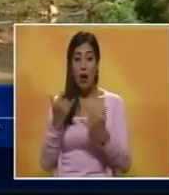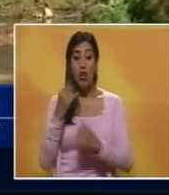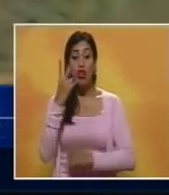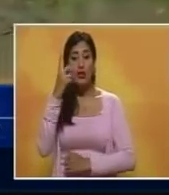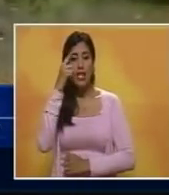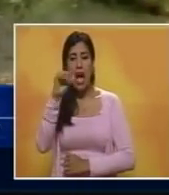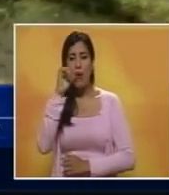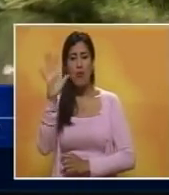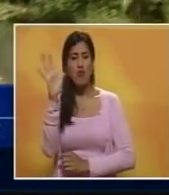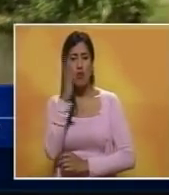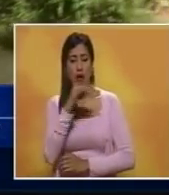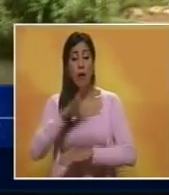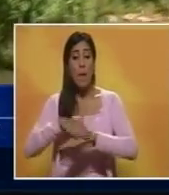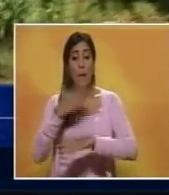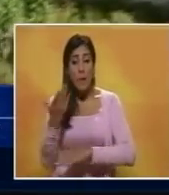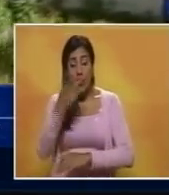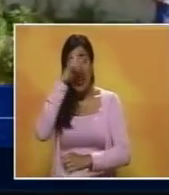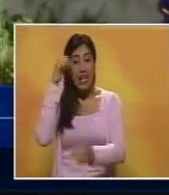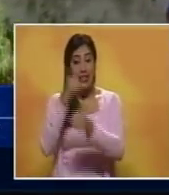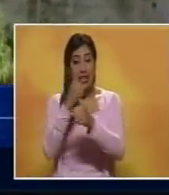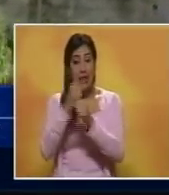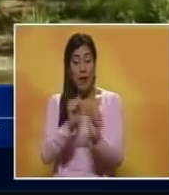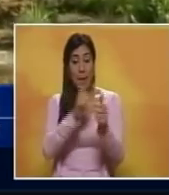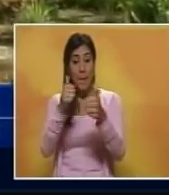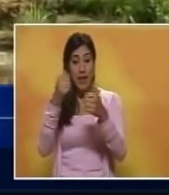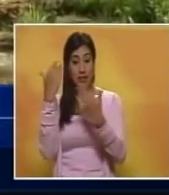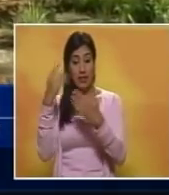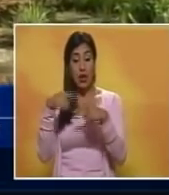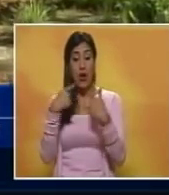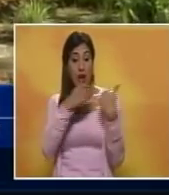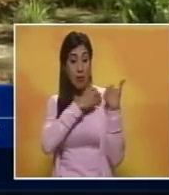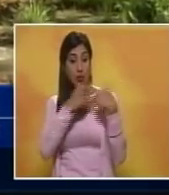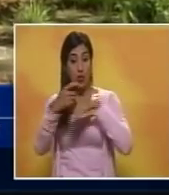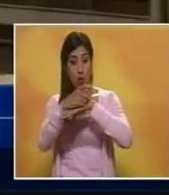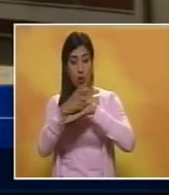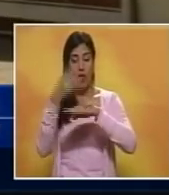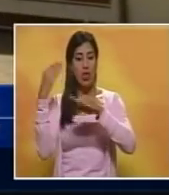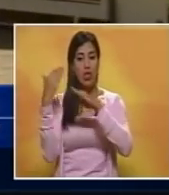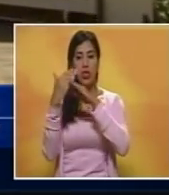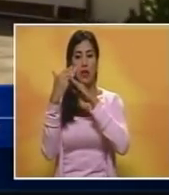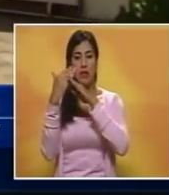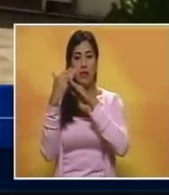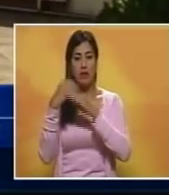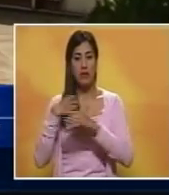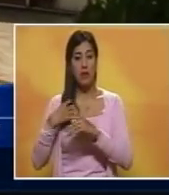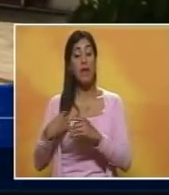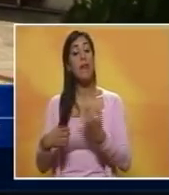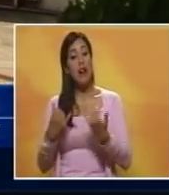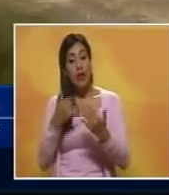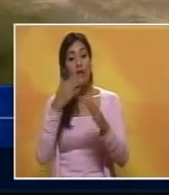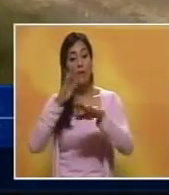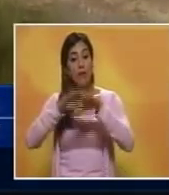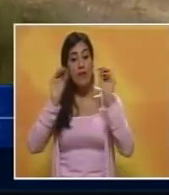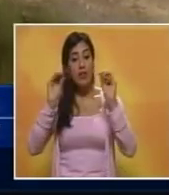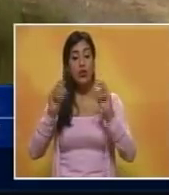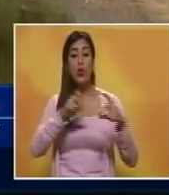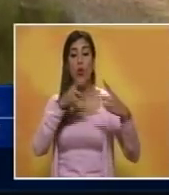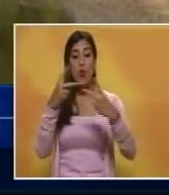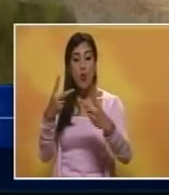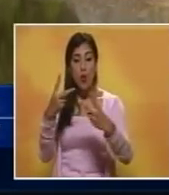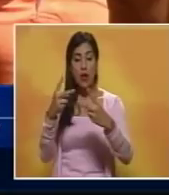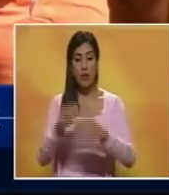2 días sin agua debido a que los trabajos que iniciaron los entes competentes quedaron inconclusos, por lo que solicitaron se